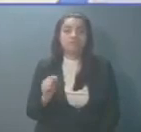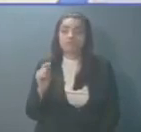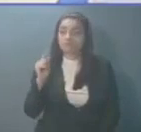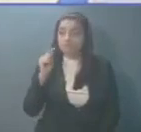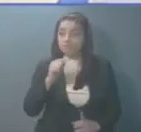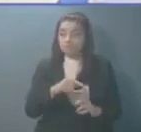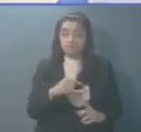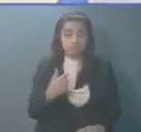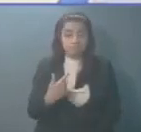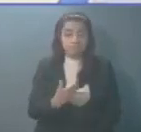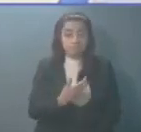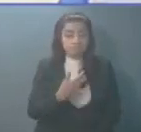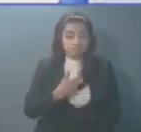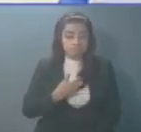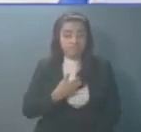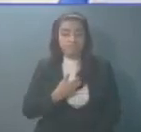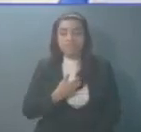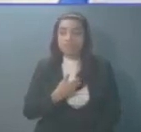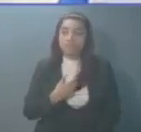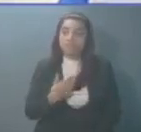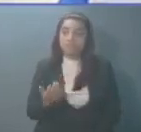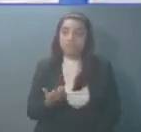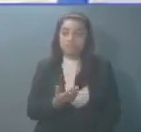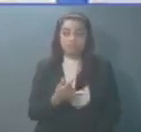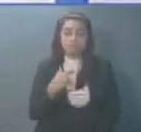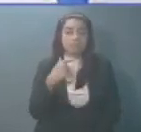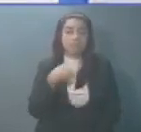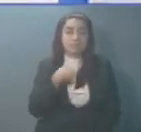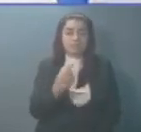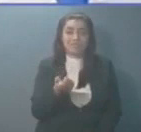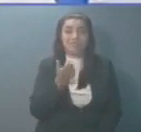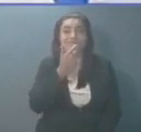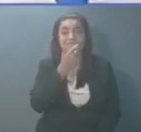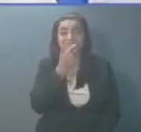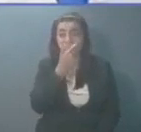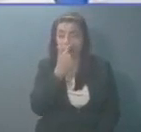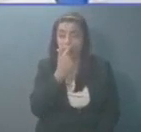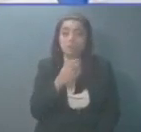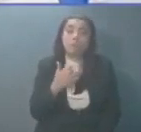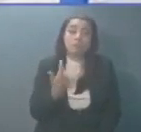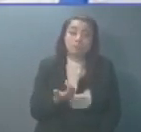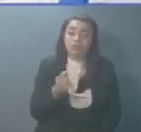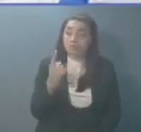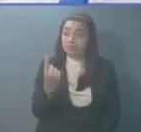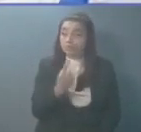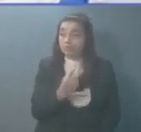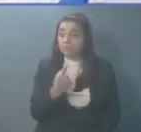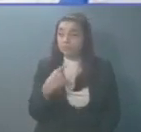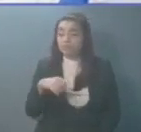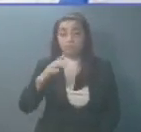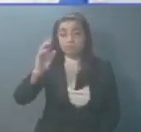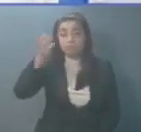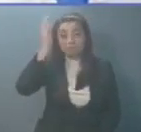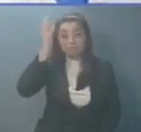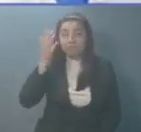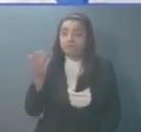incluyéndonos a nosotros. Y por ratos me da risa a mí, porque de los que han intervenido en